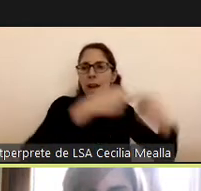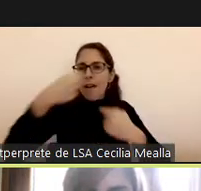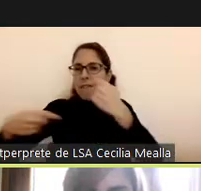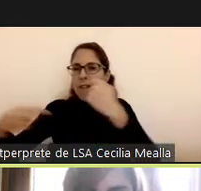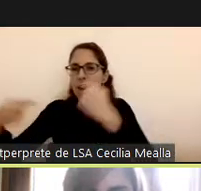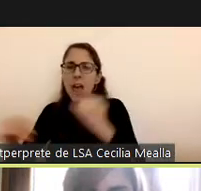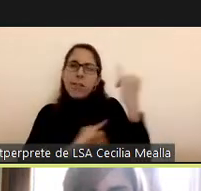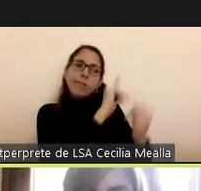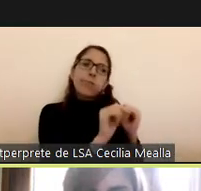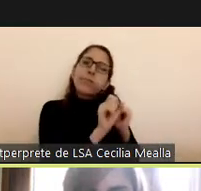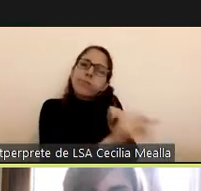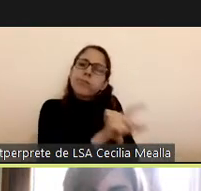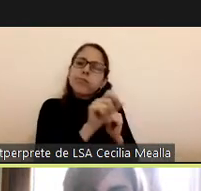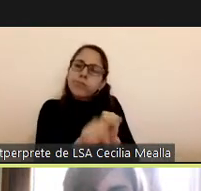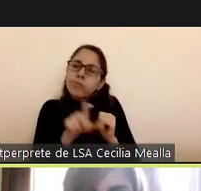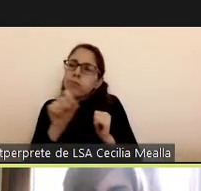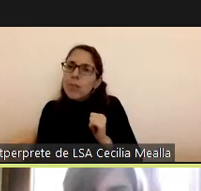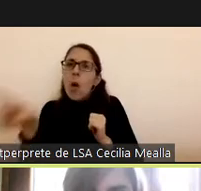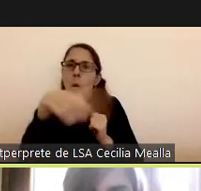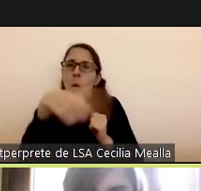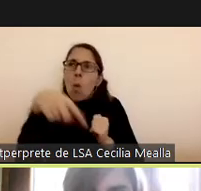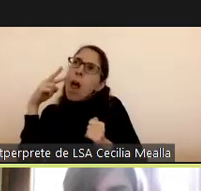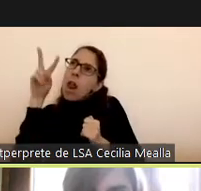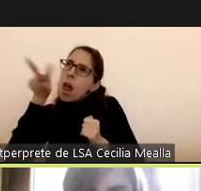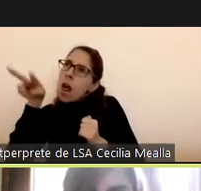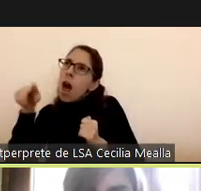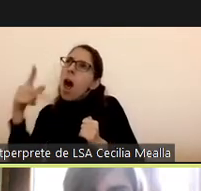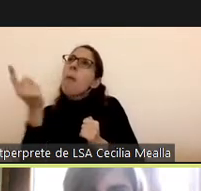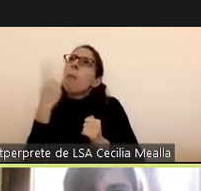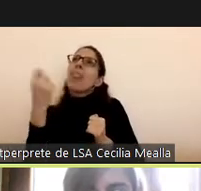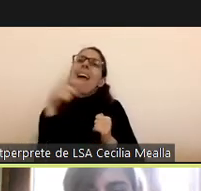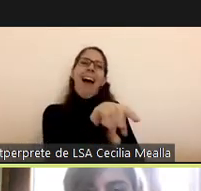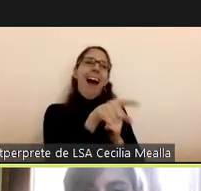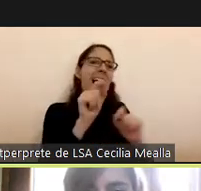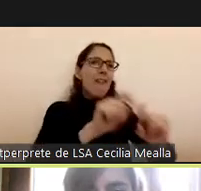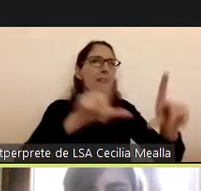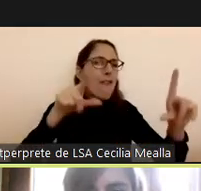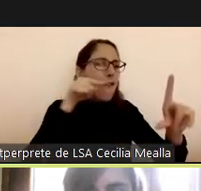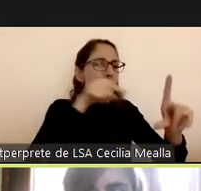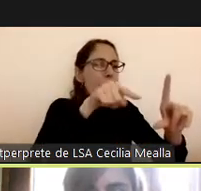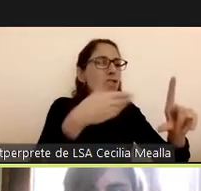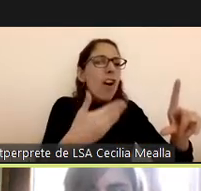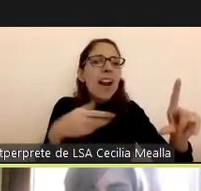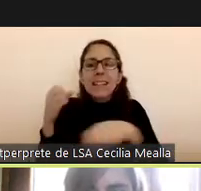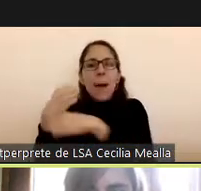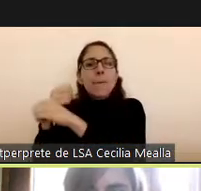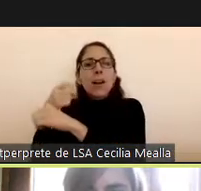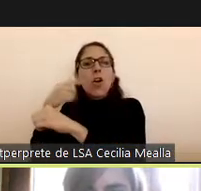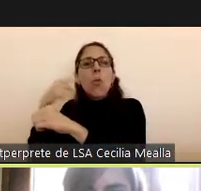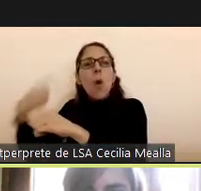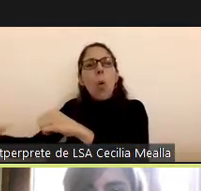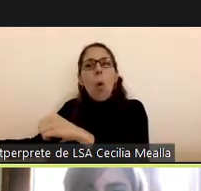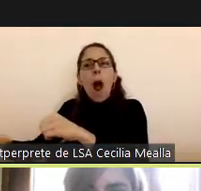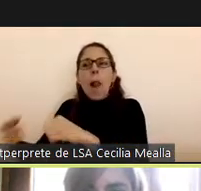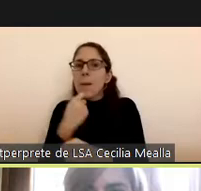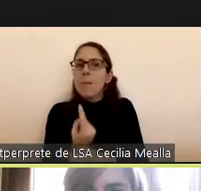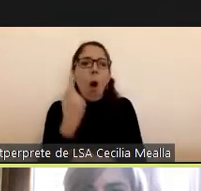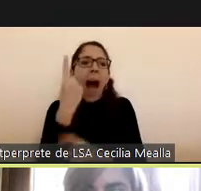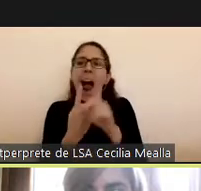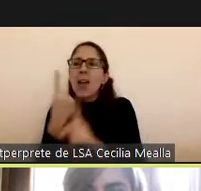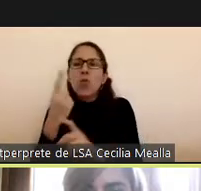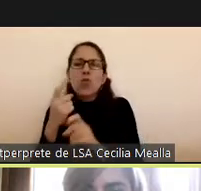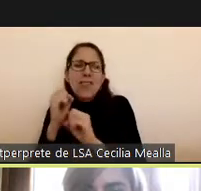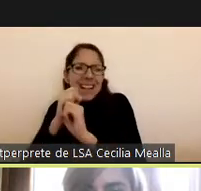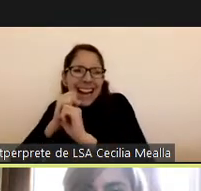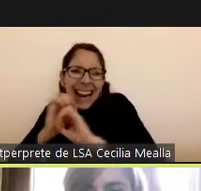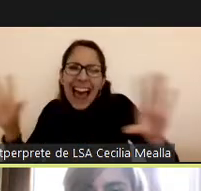ahí, de acuerdo a eso, van a poder observar. Fíjense cuál tiene mayor poder de resolución, en